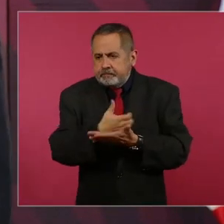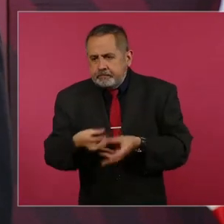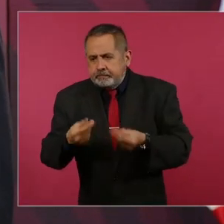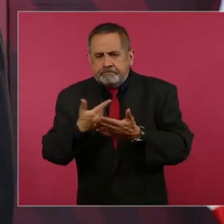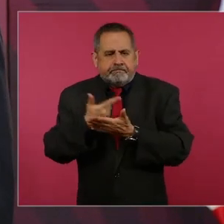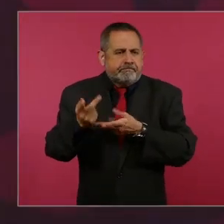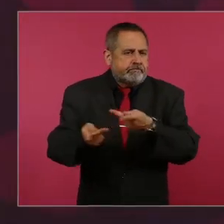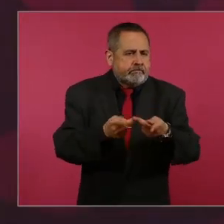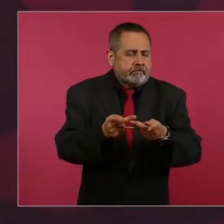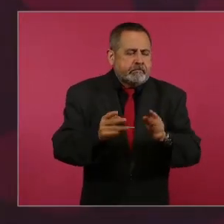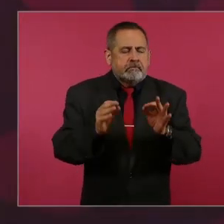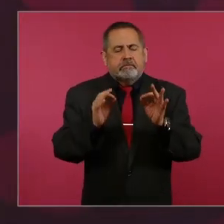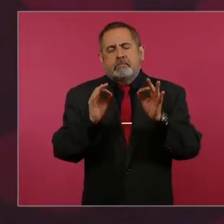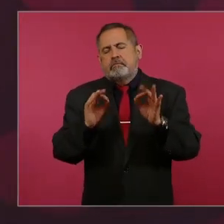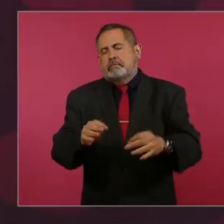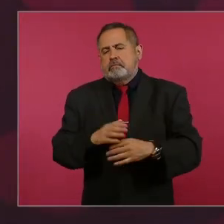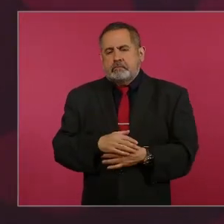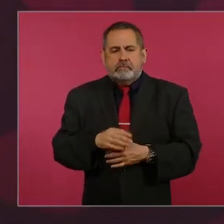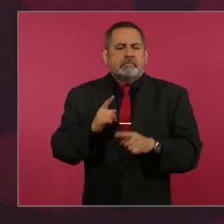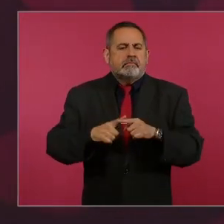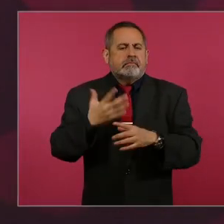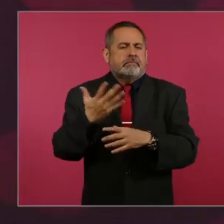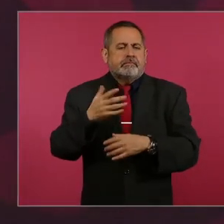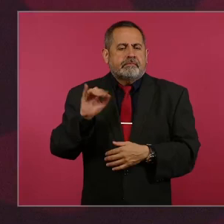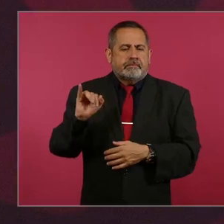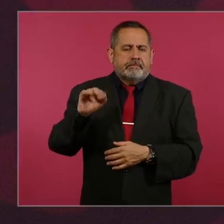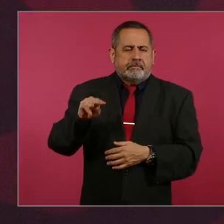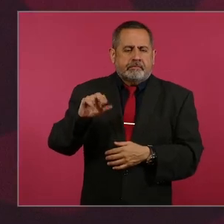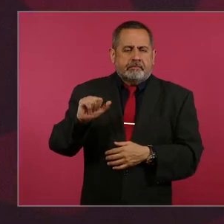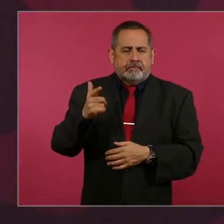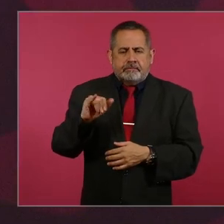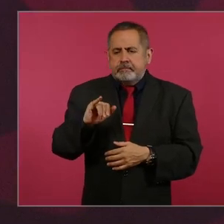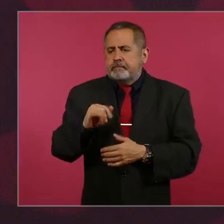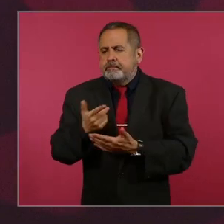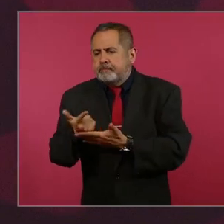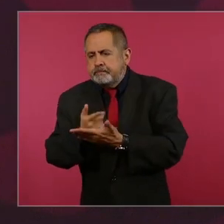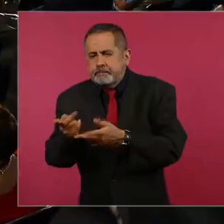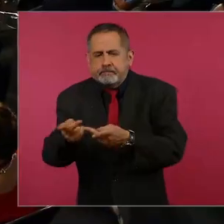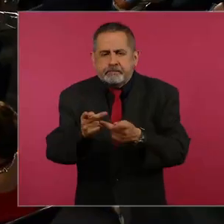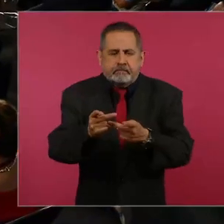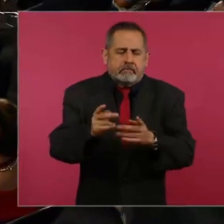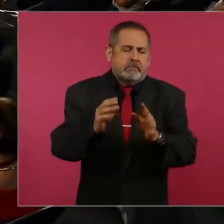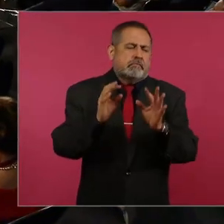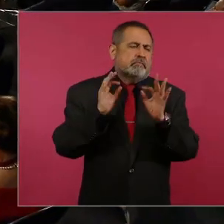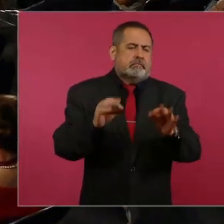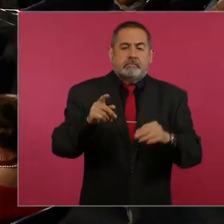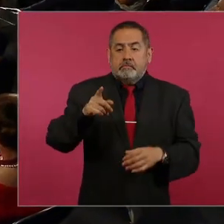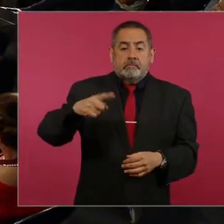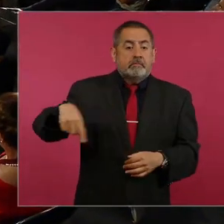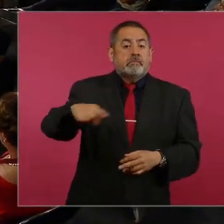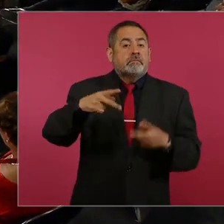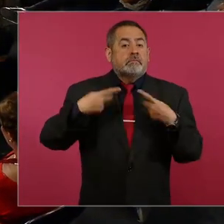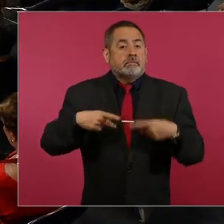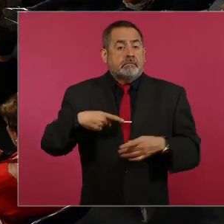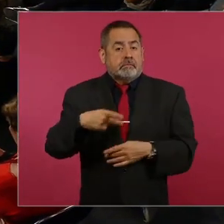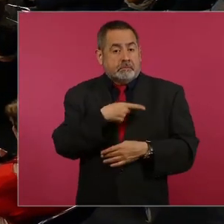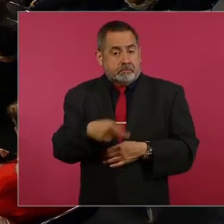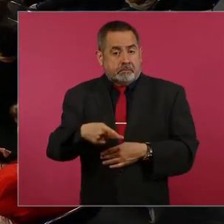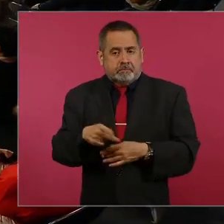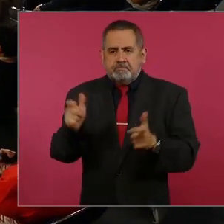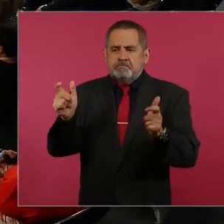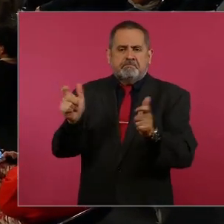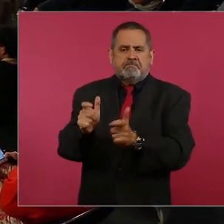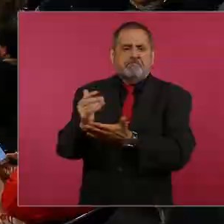del Inegi, una disminución de la pobreza histórica,